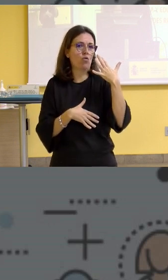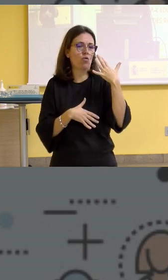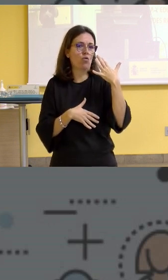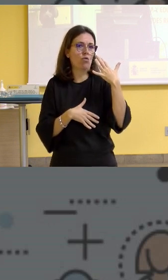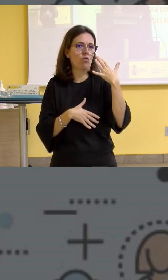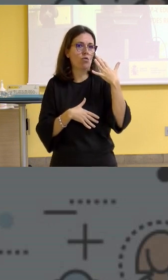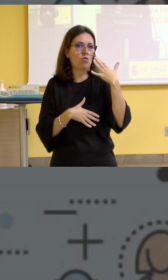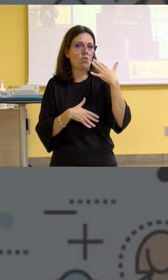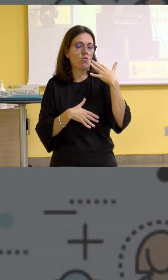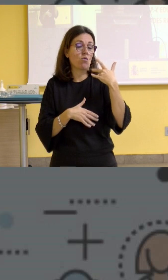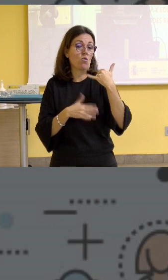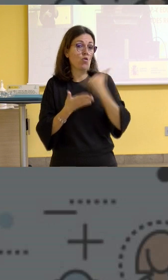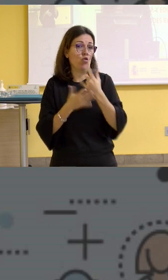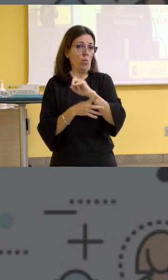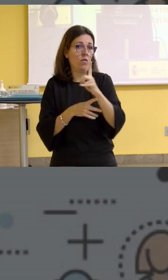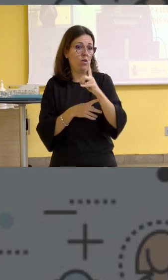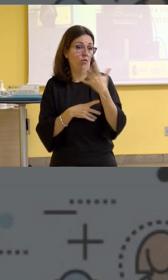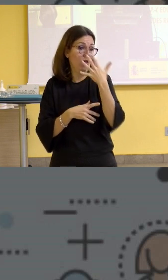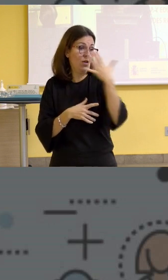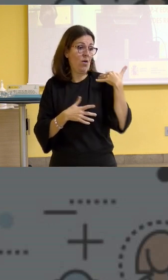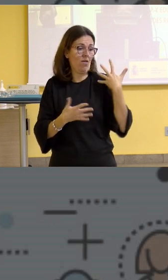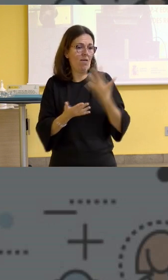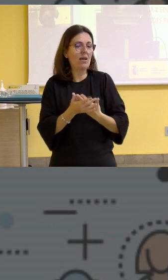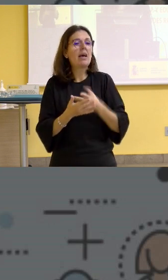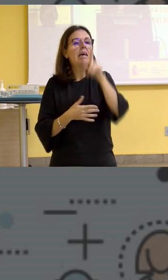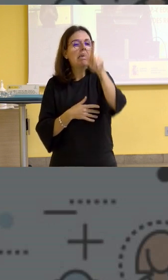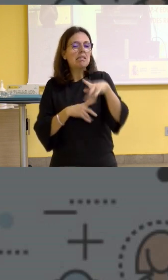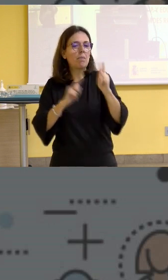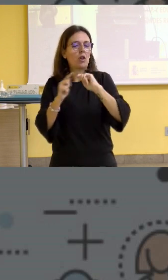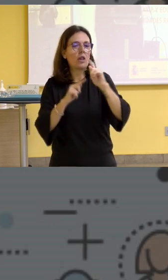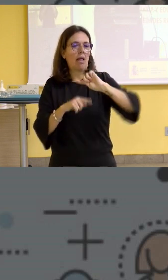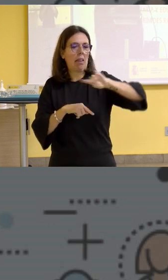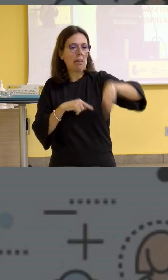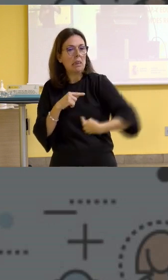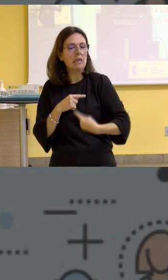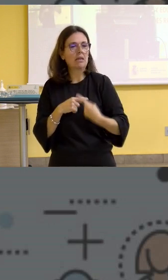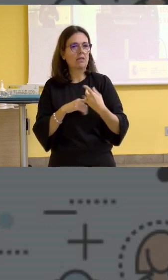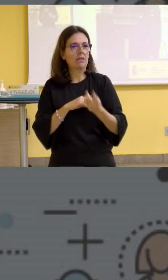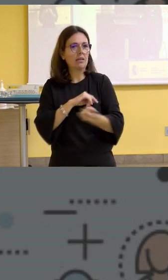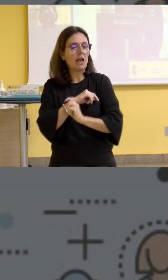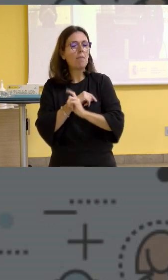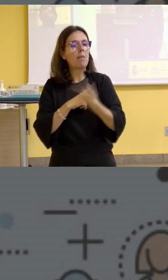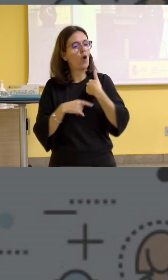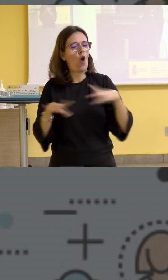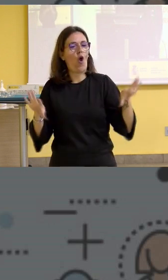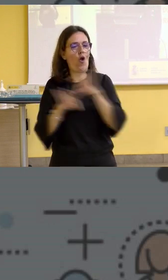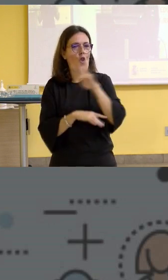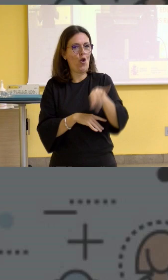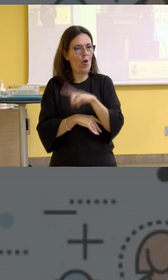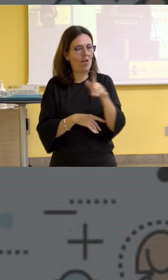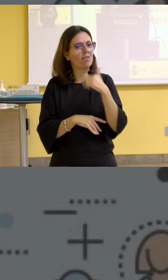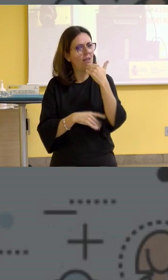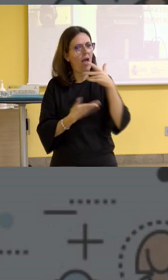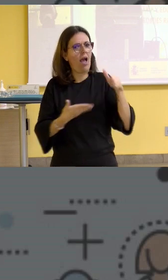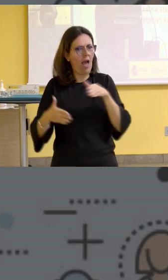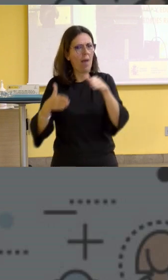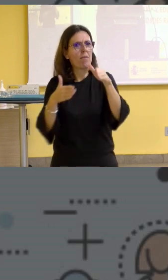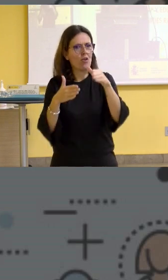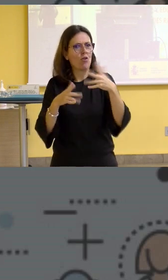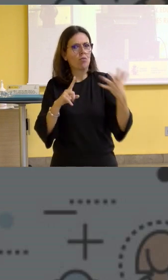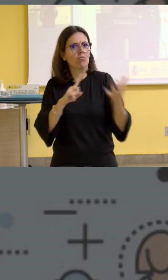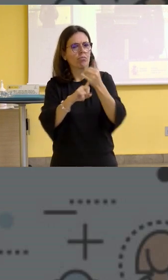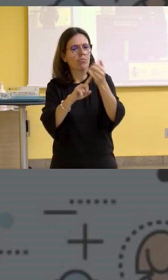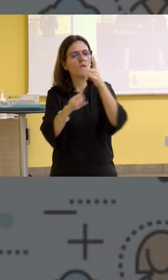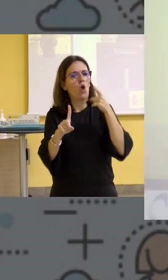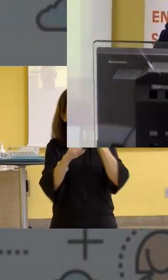cual posiblemente, aunque ese señor me hizo una vil trampa, no estábamos muy equivocados y posiblemente estamos alcanzando